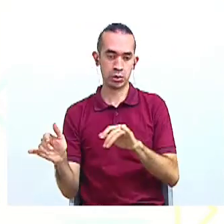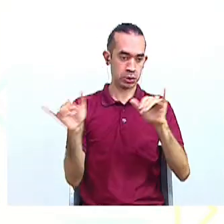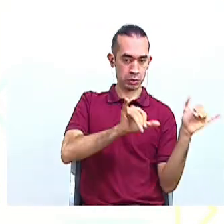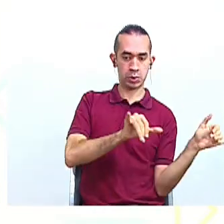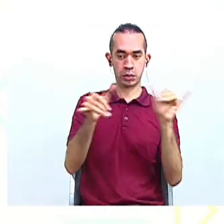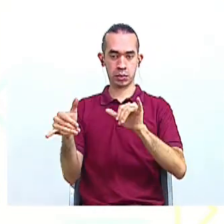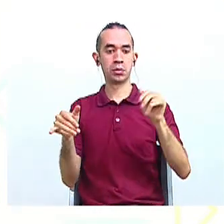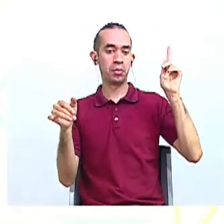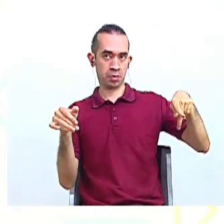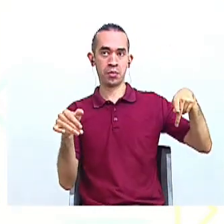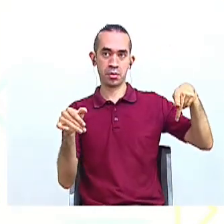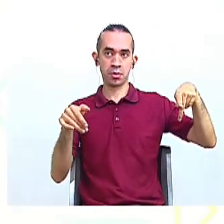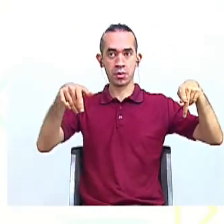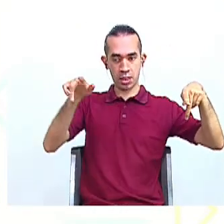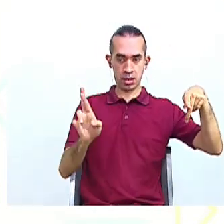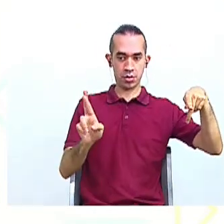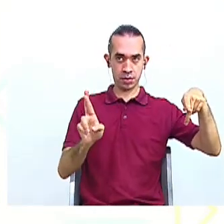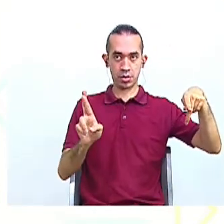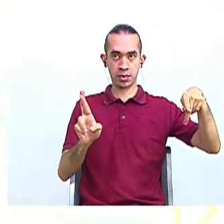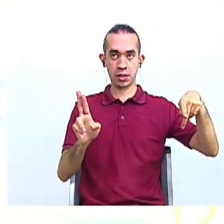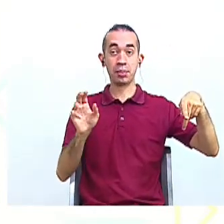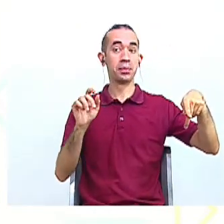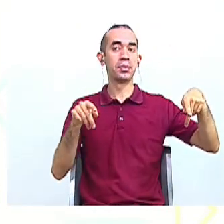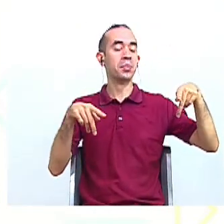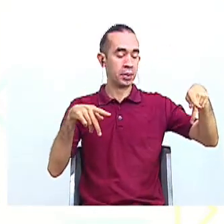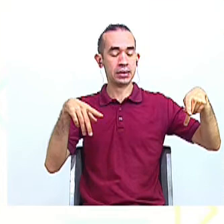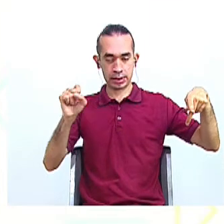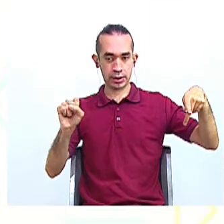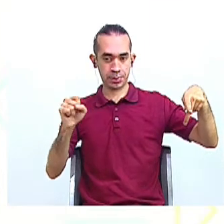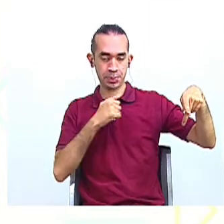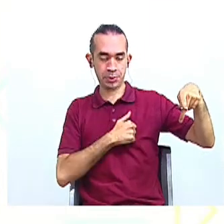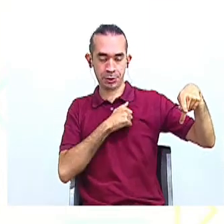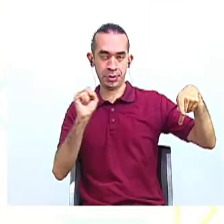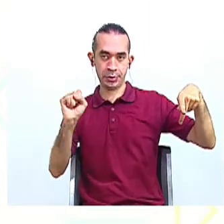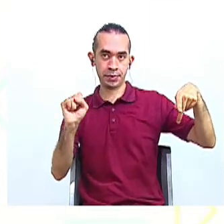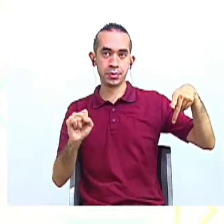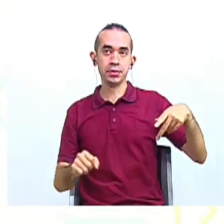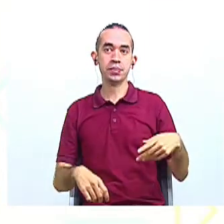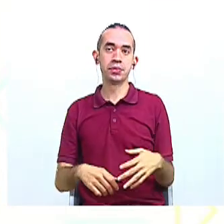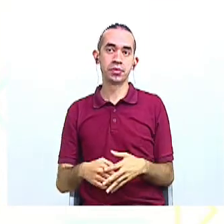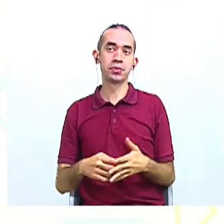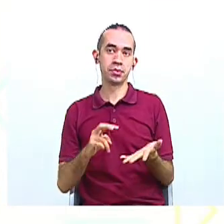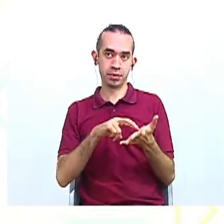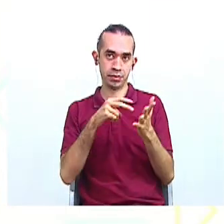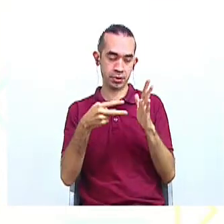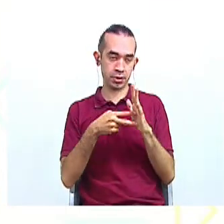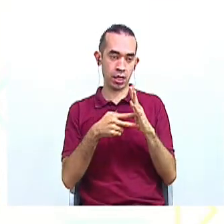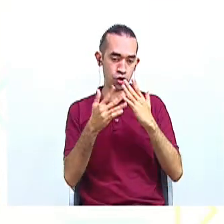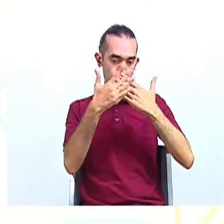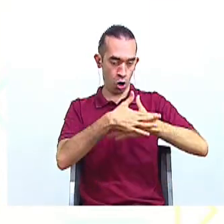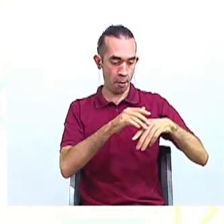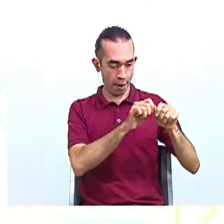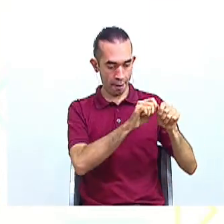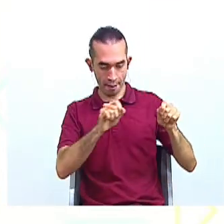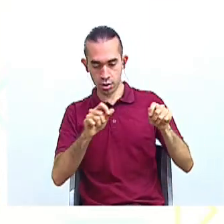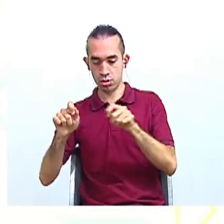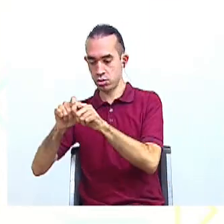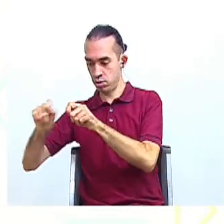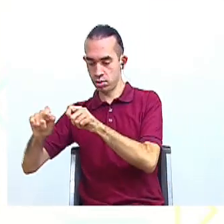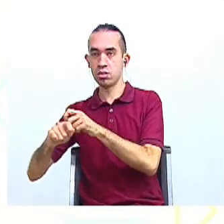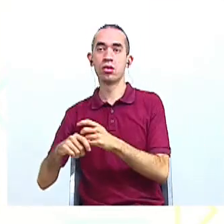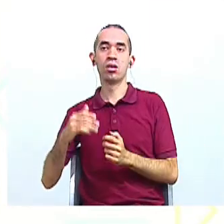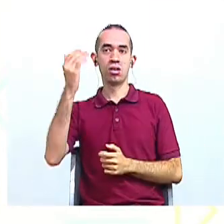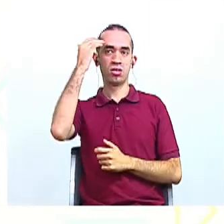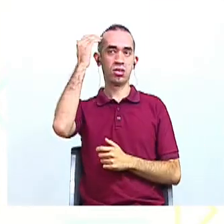del bastón con la sombra de dicho bastón. También el ángulo R es congruente con el